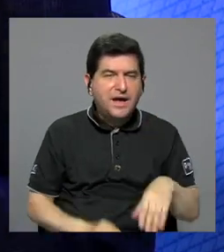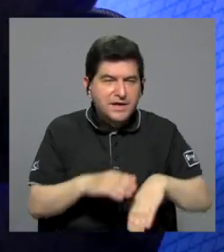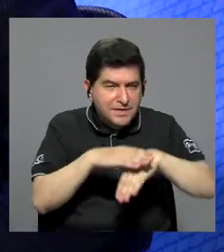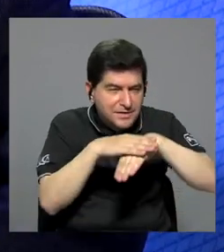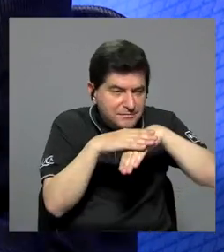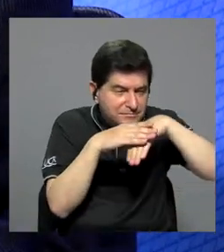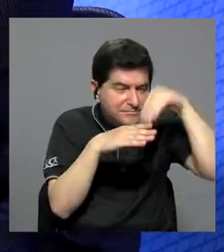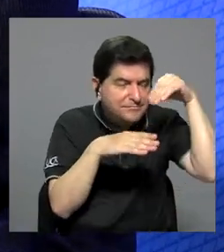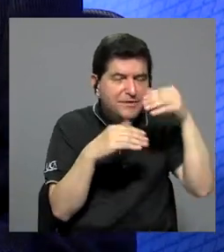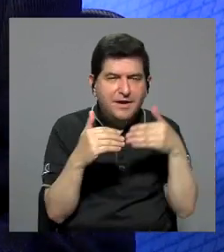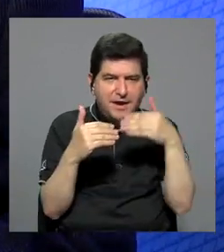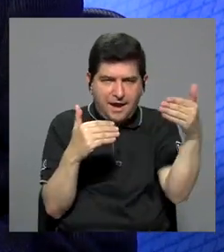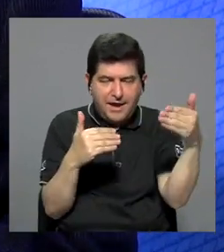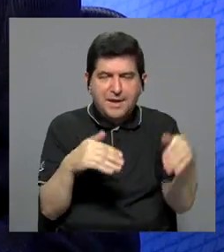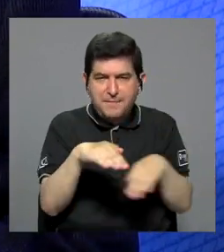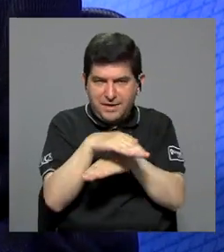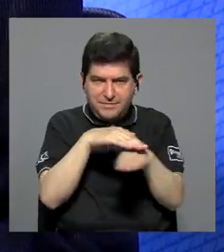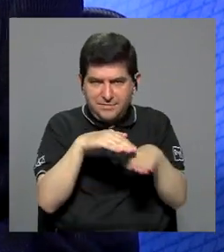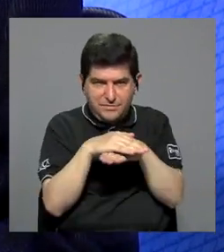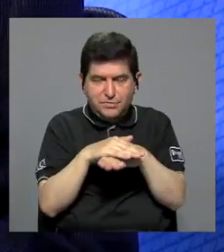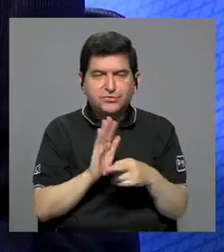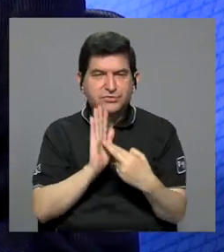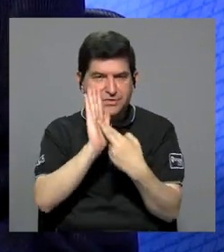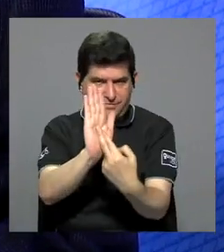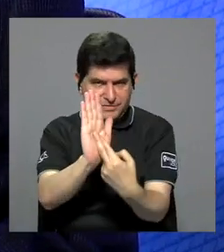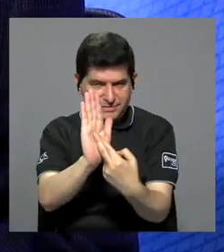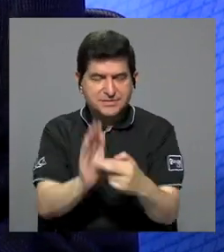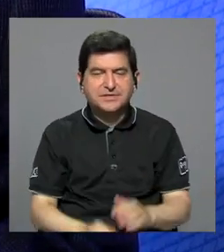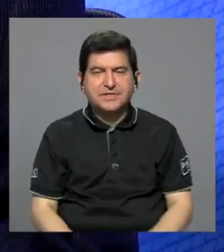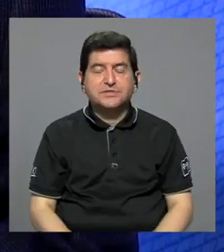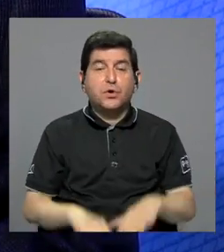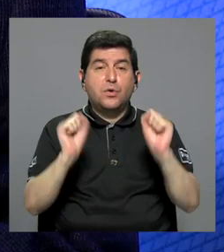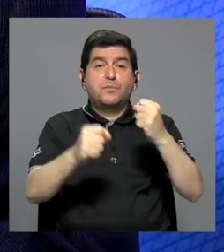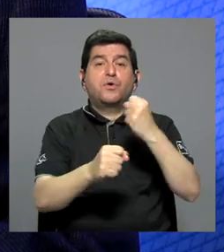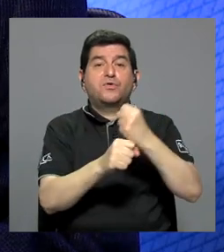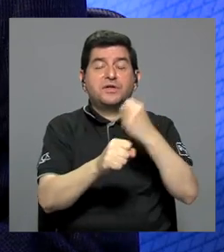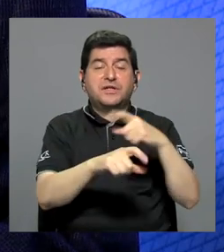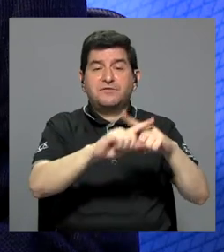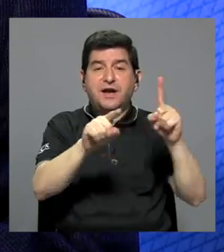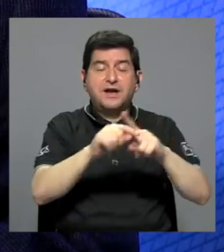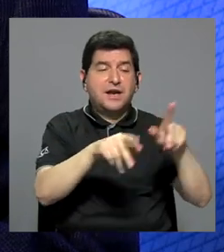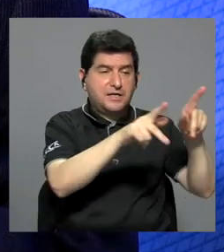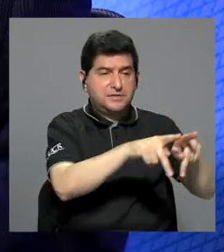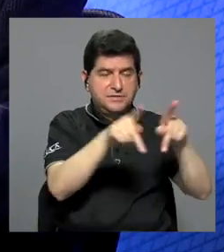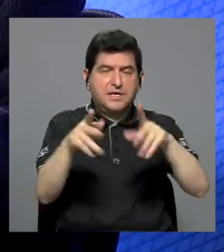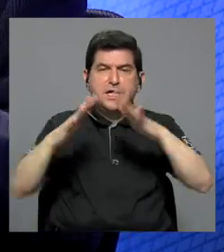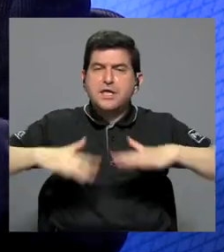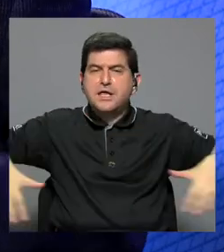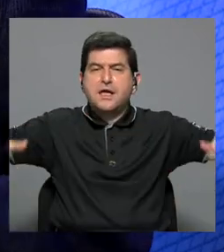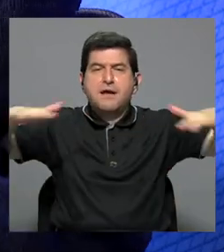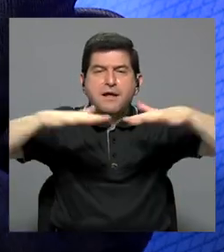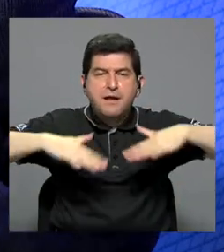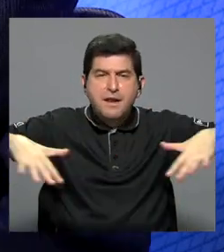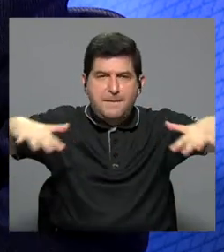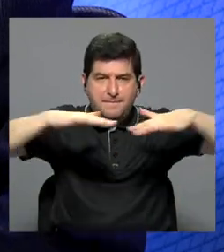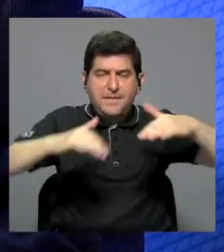ahí el elementos referenciales para trabajar a los personajes y el